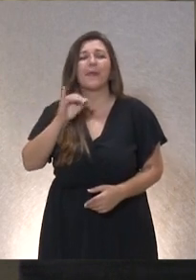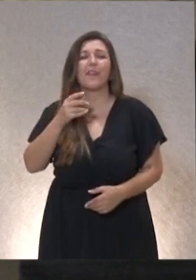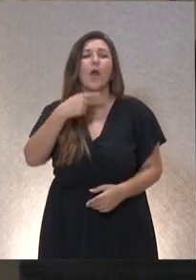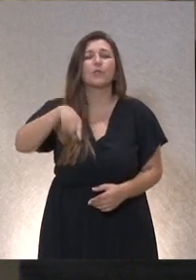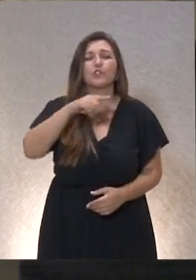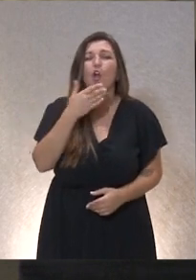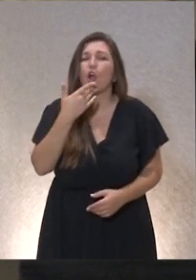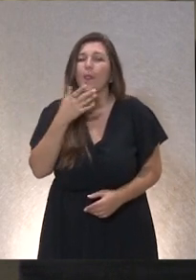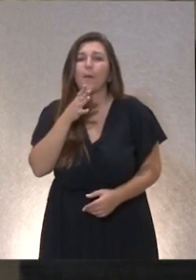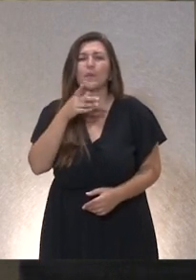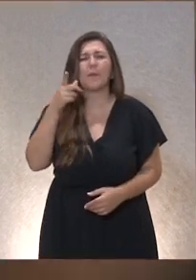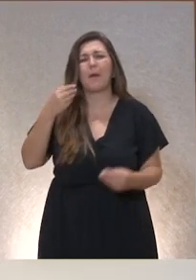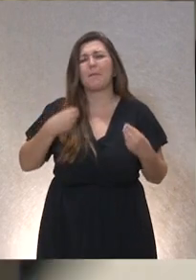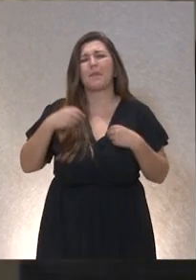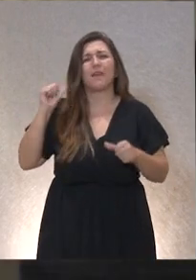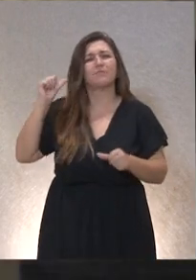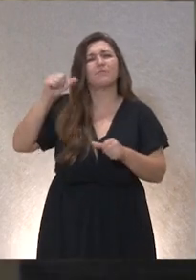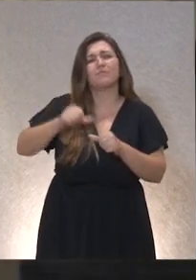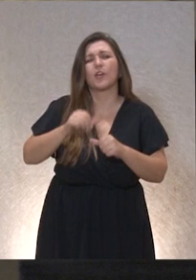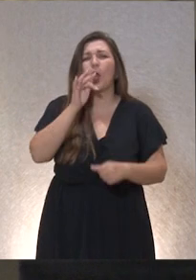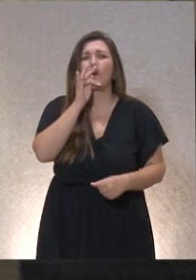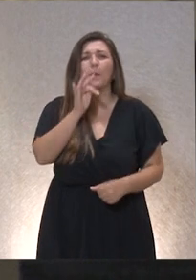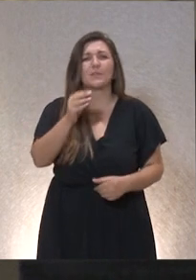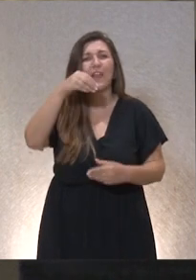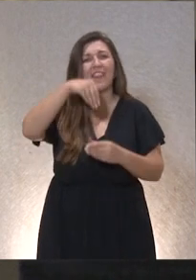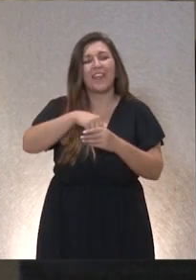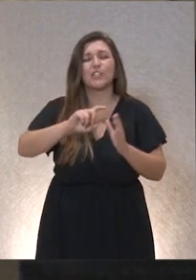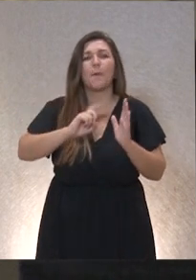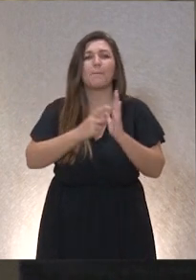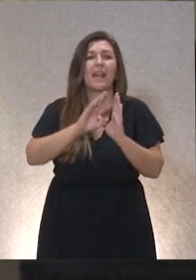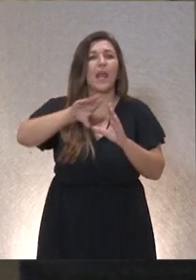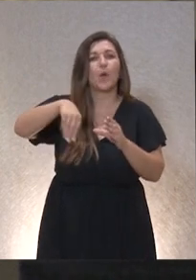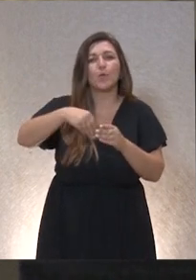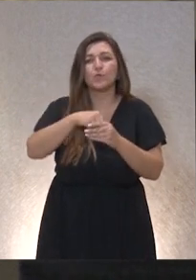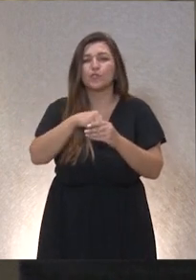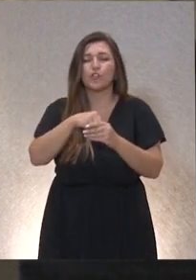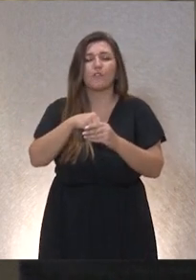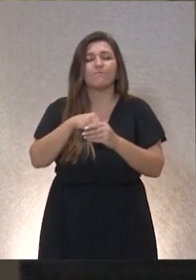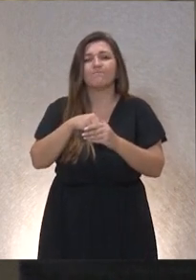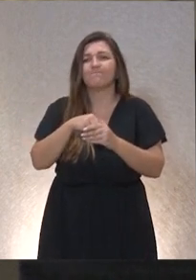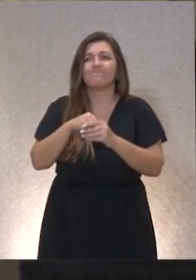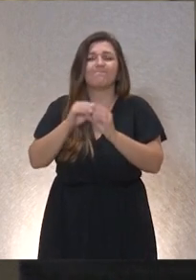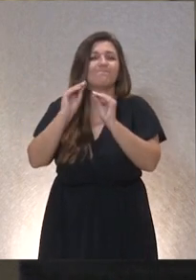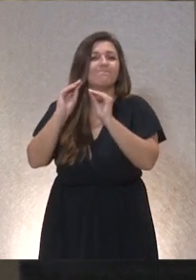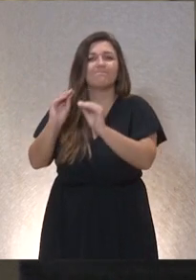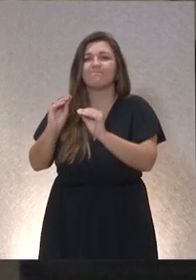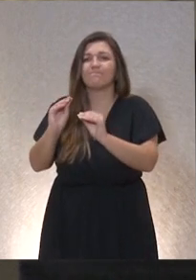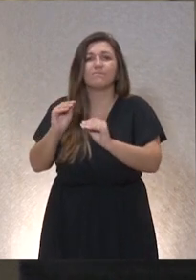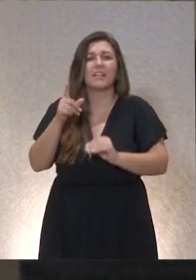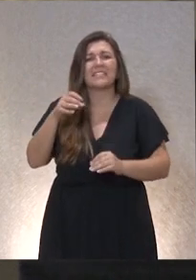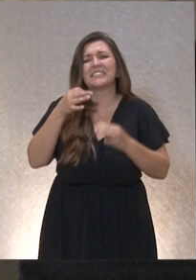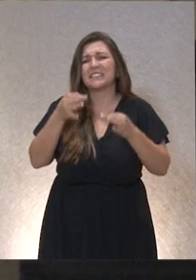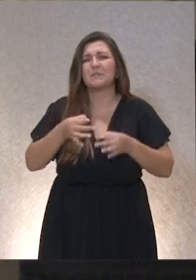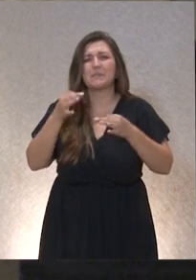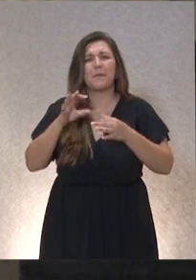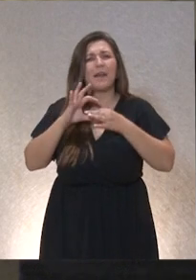porque su trayectoria de compromiso con plena inclusión le precede ella además siempre está ligada